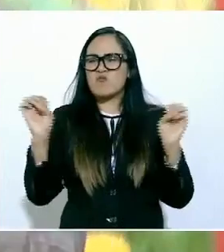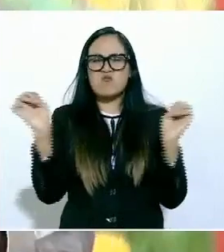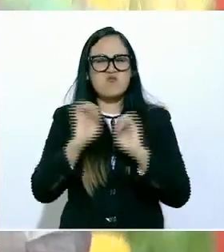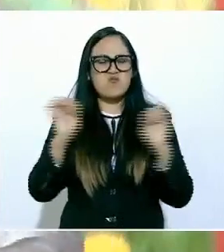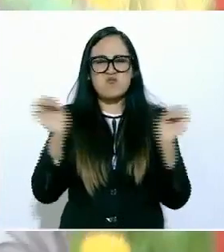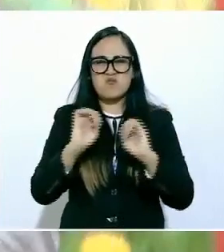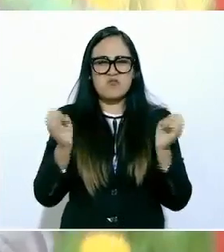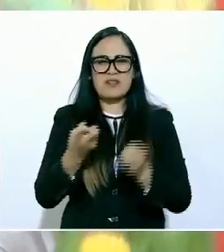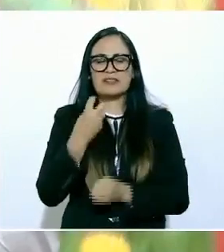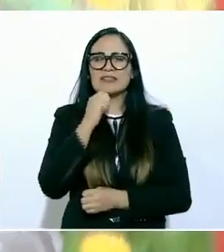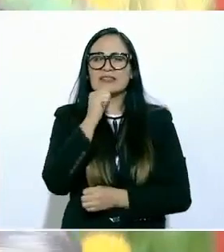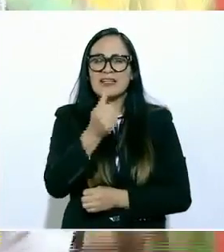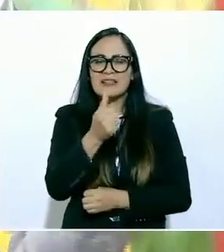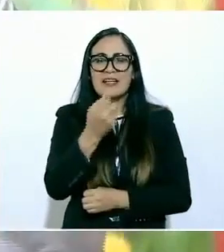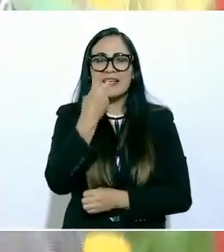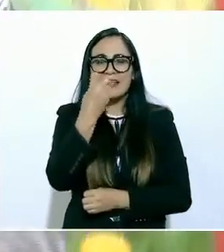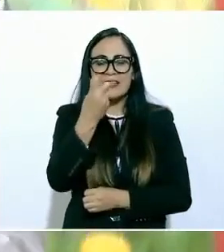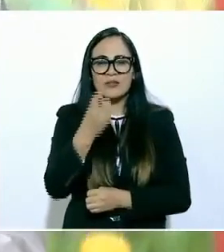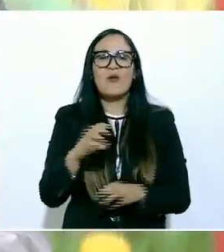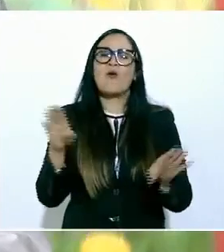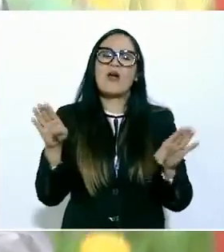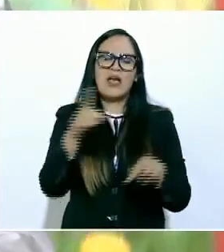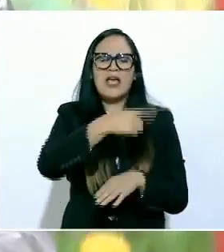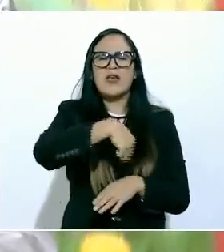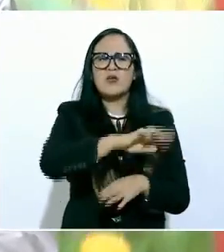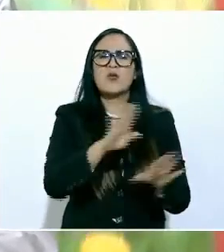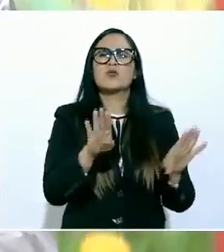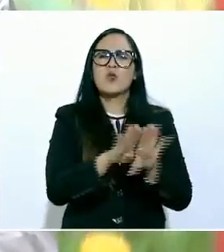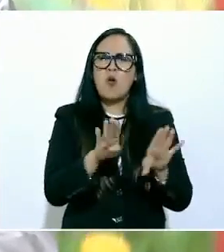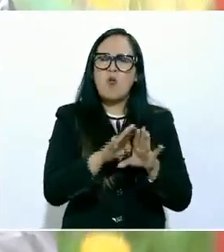Quitarles a los jóvenes. ¿Cómo le van a hacer?